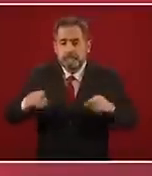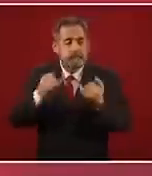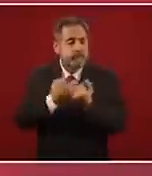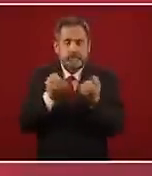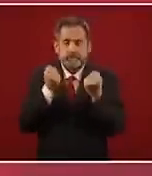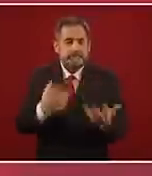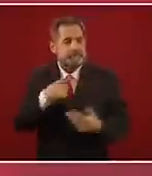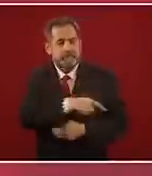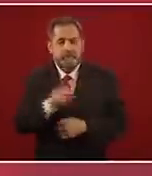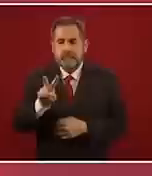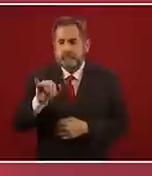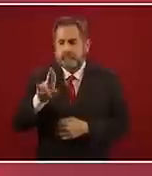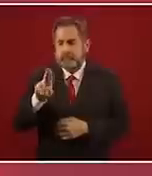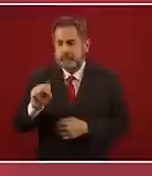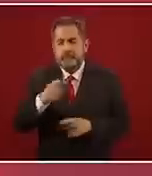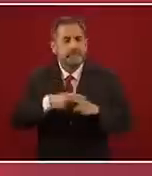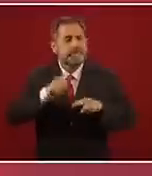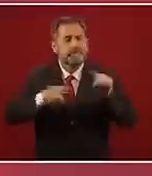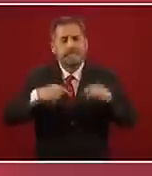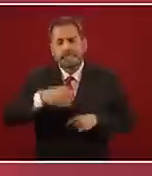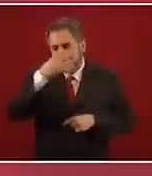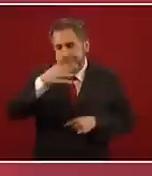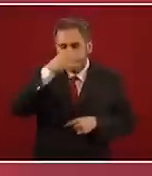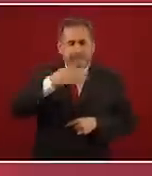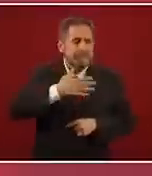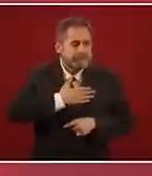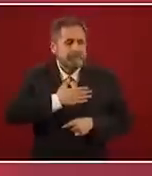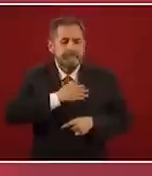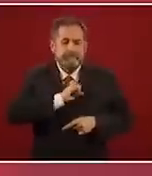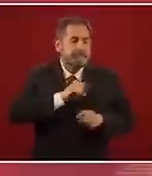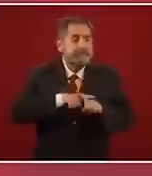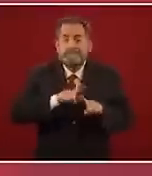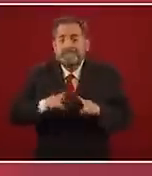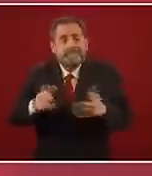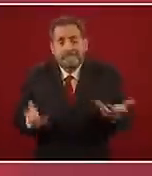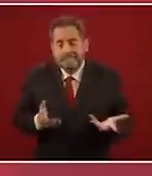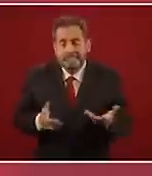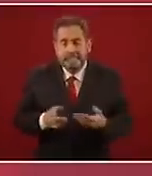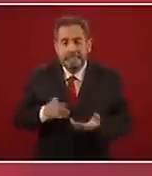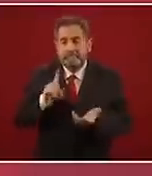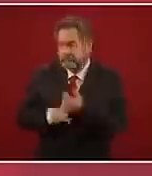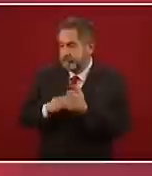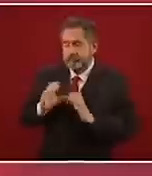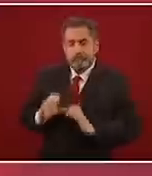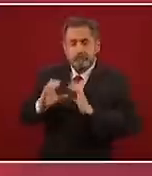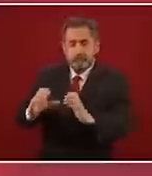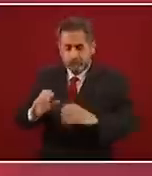enorme cantidad de virus que causan enfermedad respiratoria. Los cuidados son básicamente sintomáticos, esto quiere decir